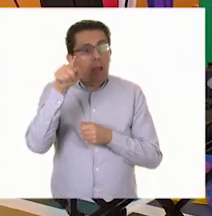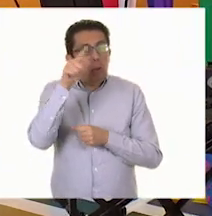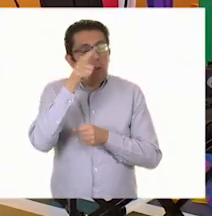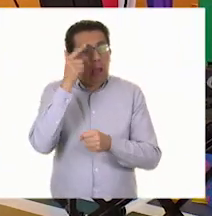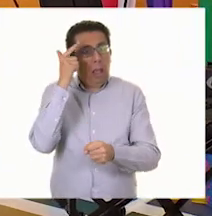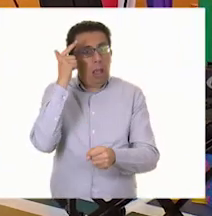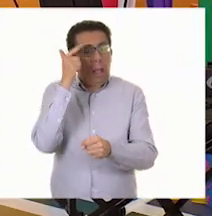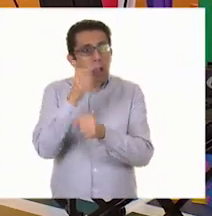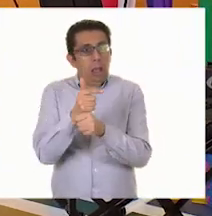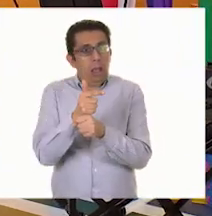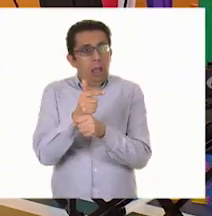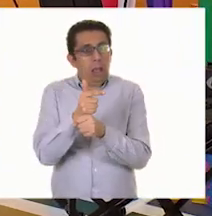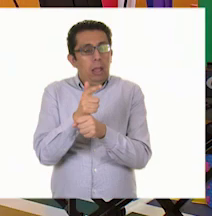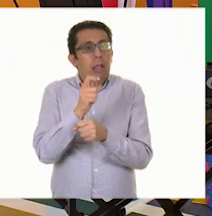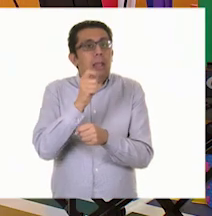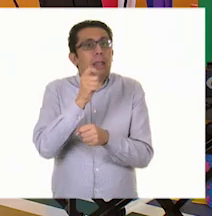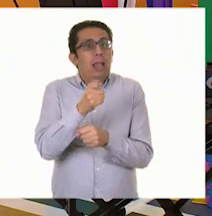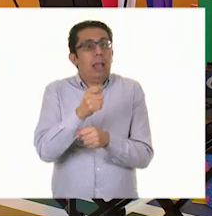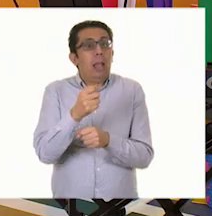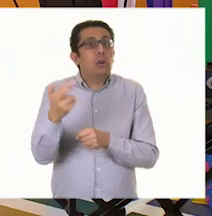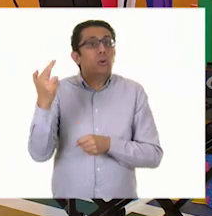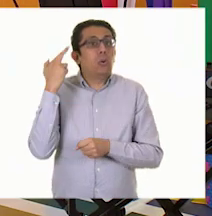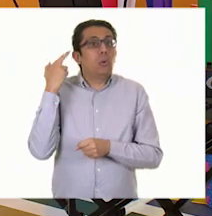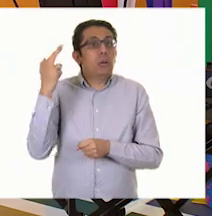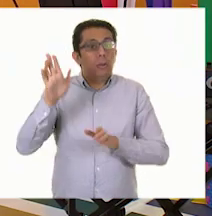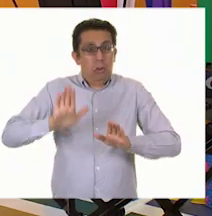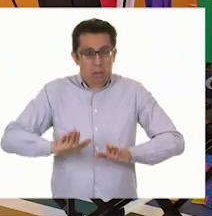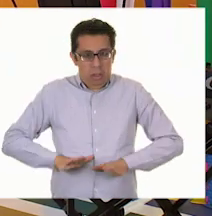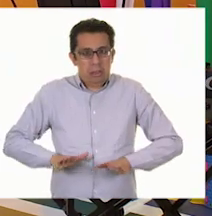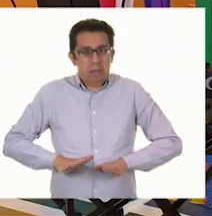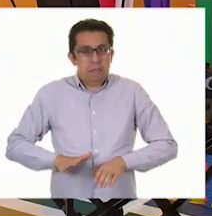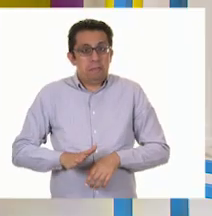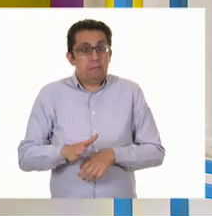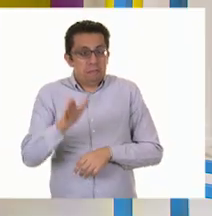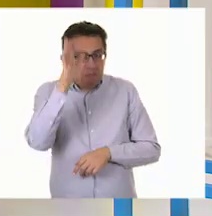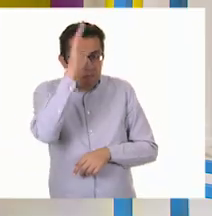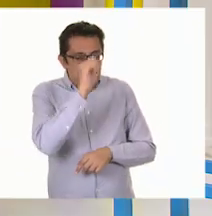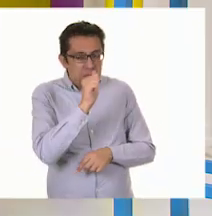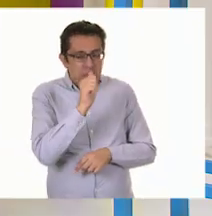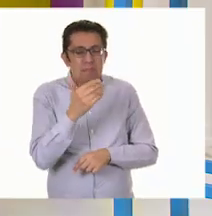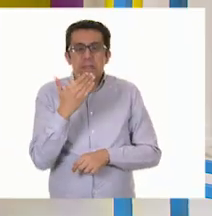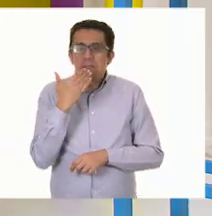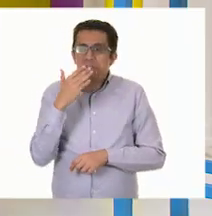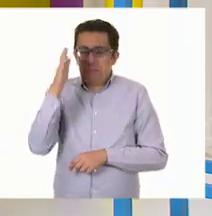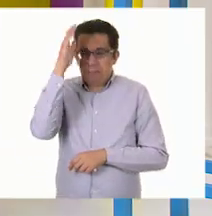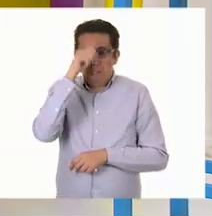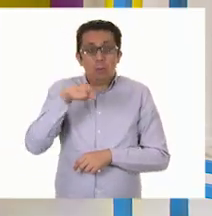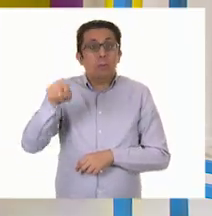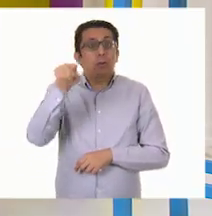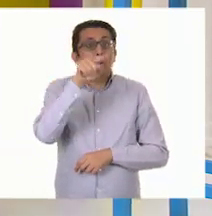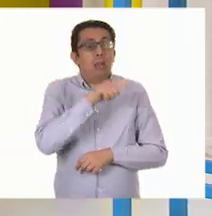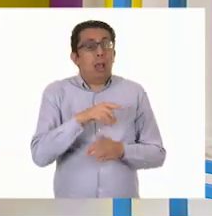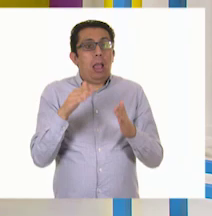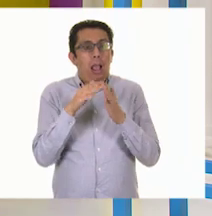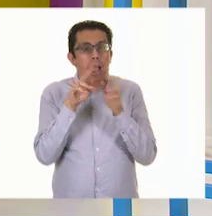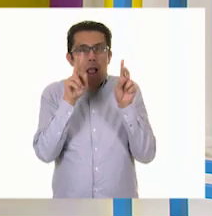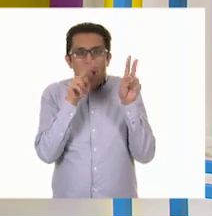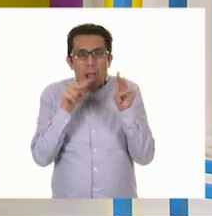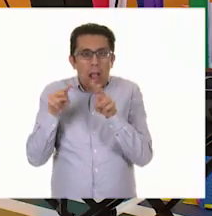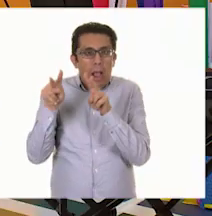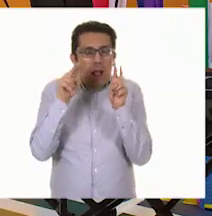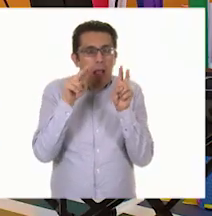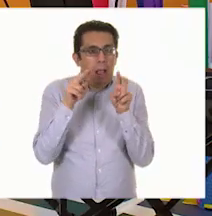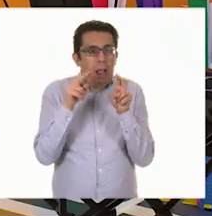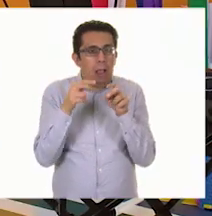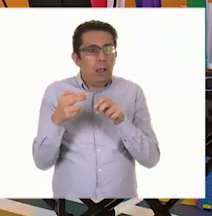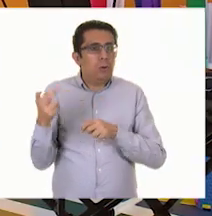o identifiquen las cualidades del sonido. ¿Te parece bien, Pili? Me parece muy bien, así que en casa, muy alertas, con la orejita